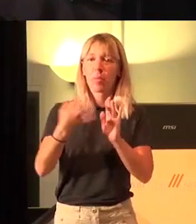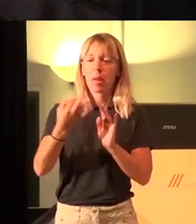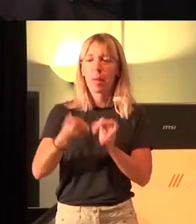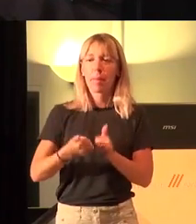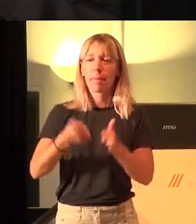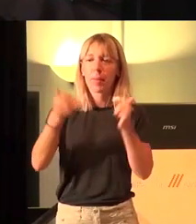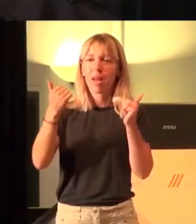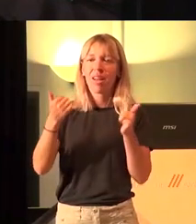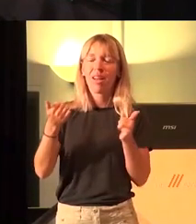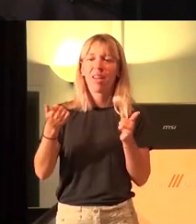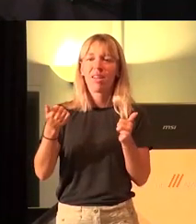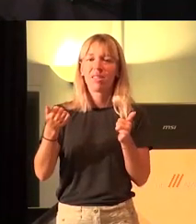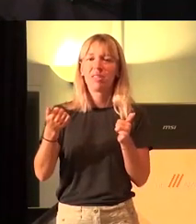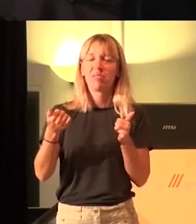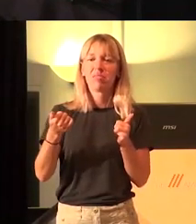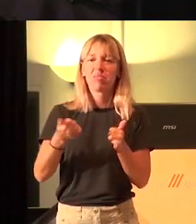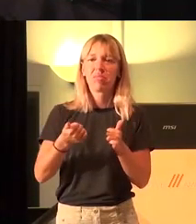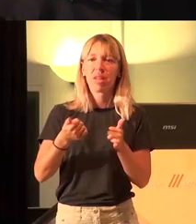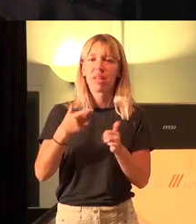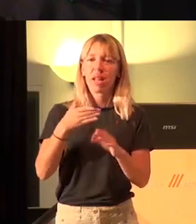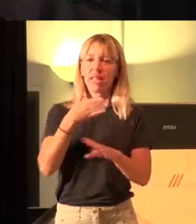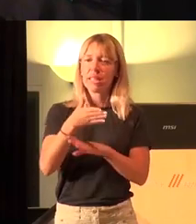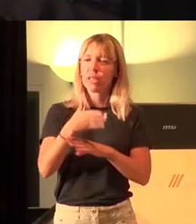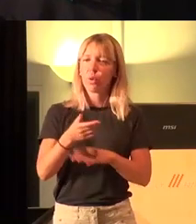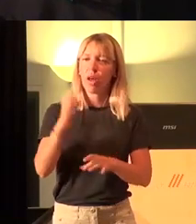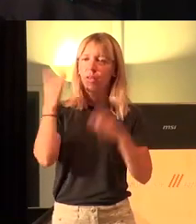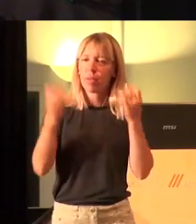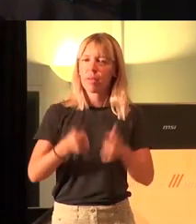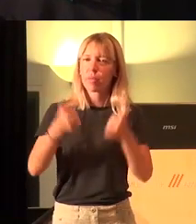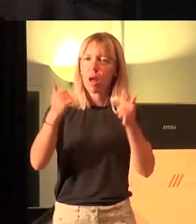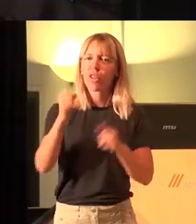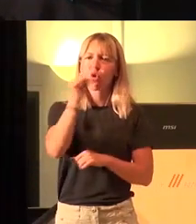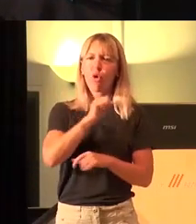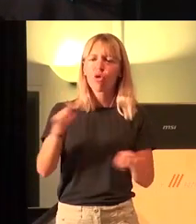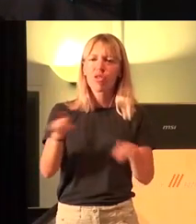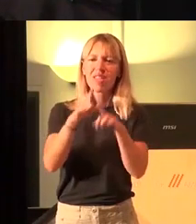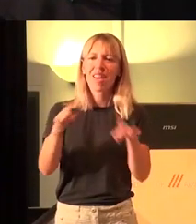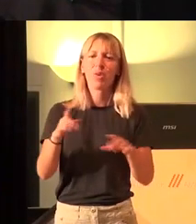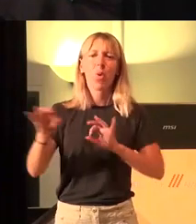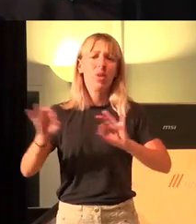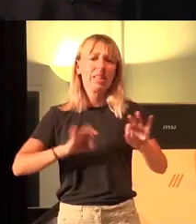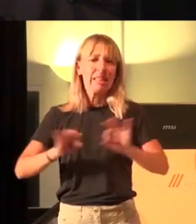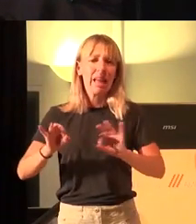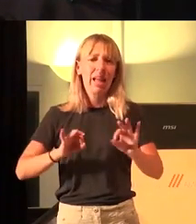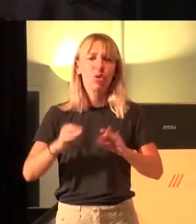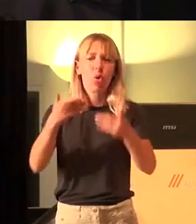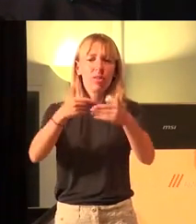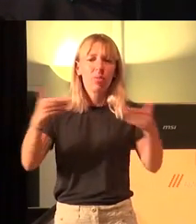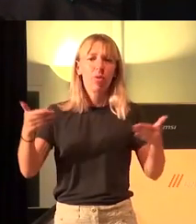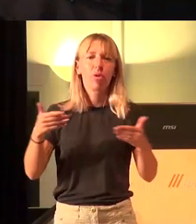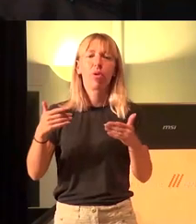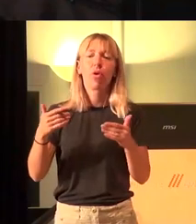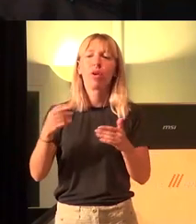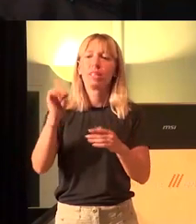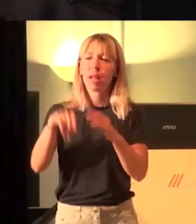más a las que has ido a más actividades, conciertos, al teatro, a las exposiciones, has